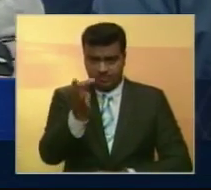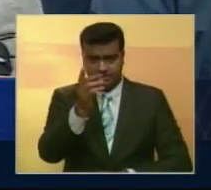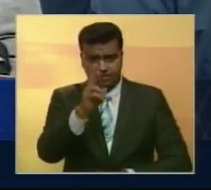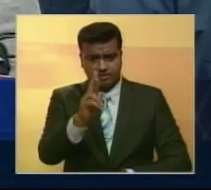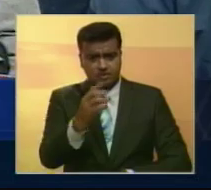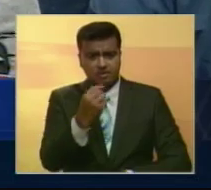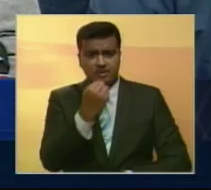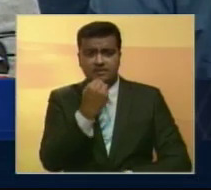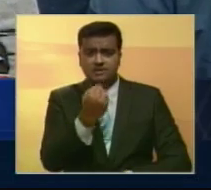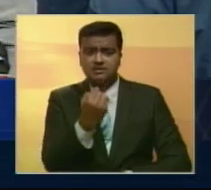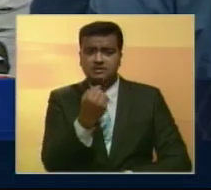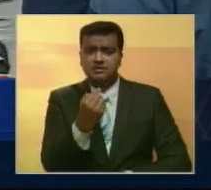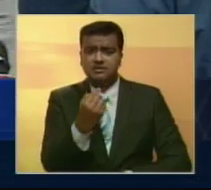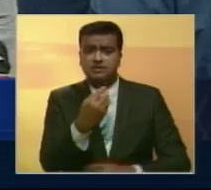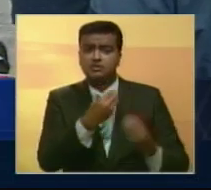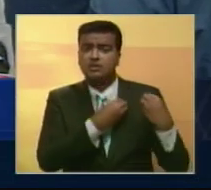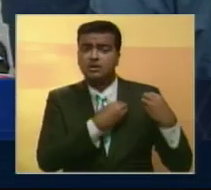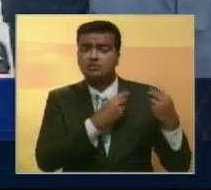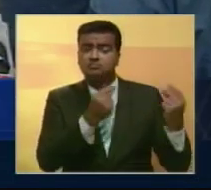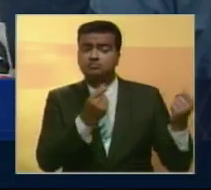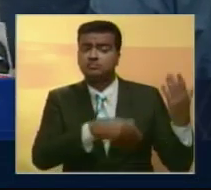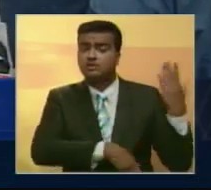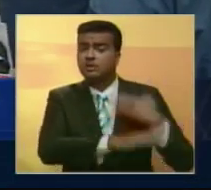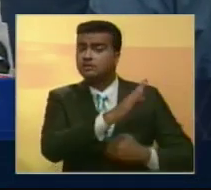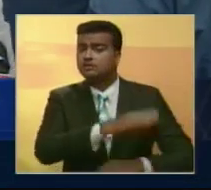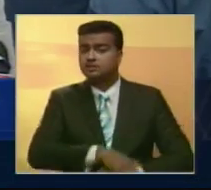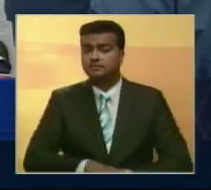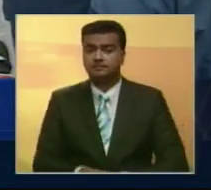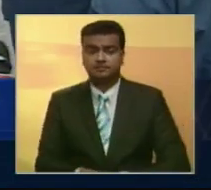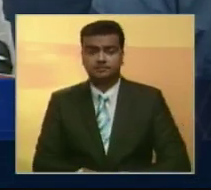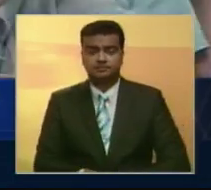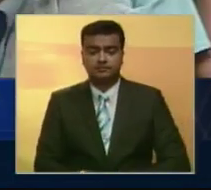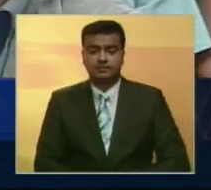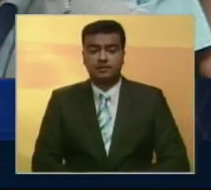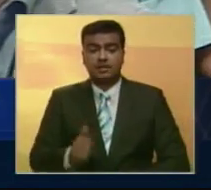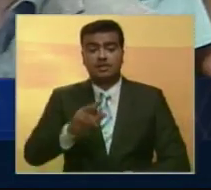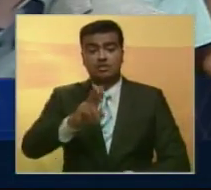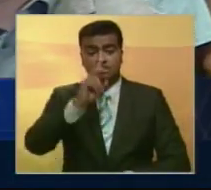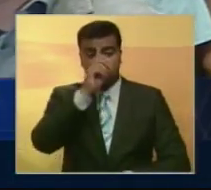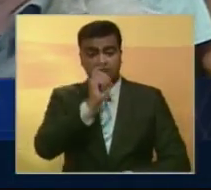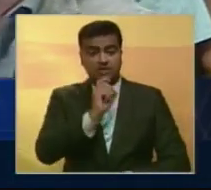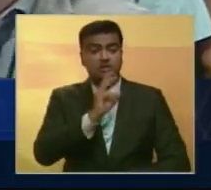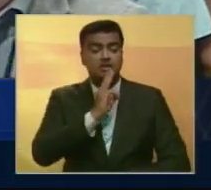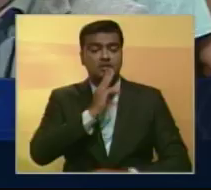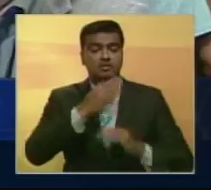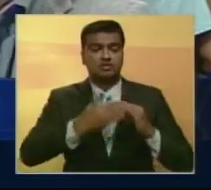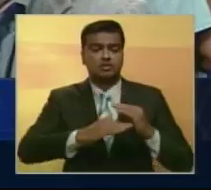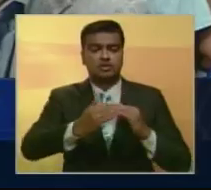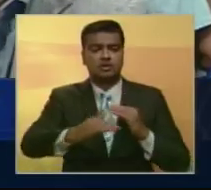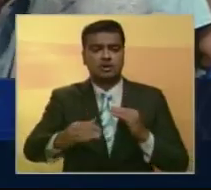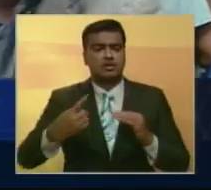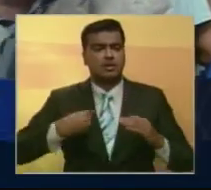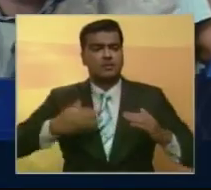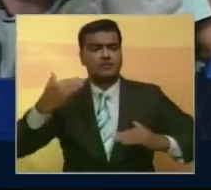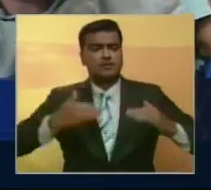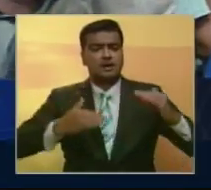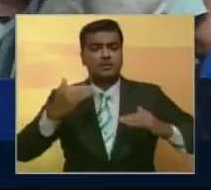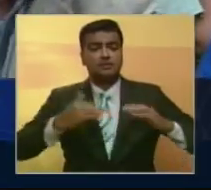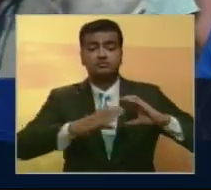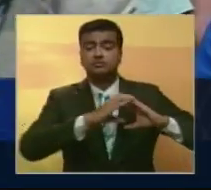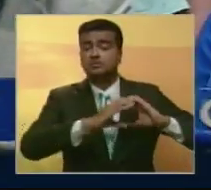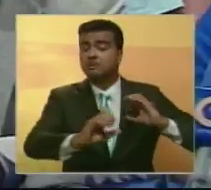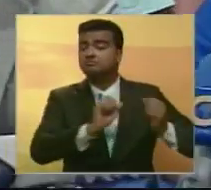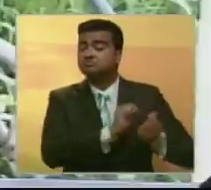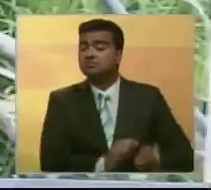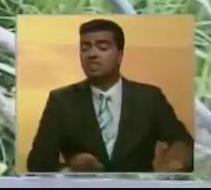debe dimitir de su cargo. El edil Maravino consideró que en más de 12 años la hidrológica del lago tiene como balance tuberías secas